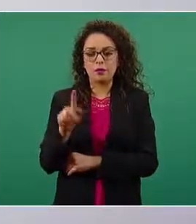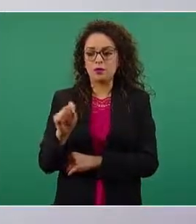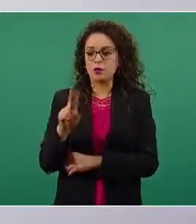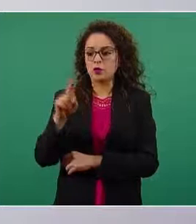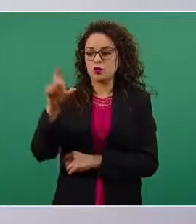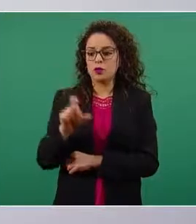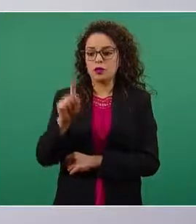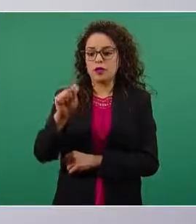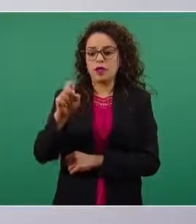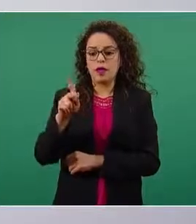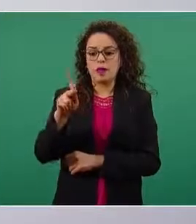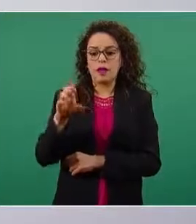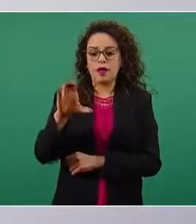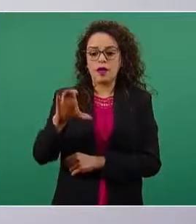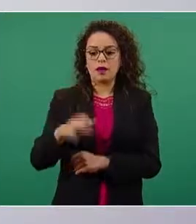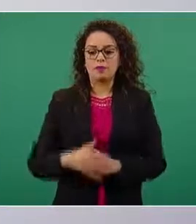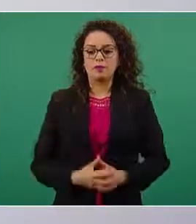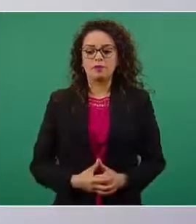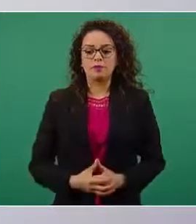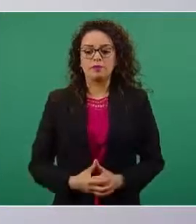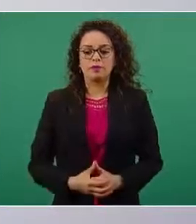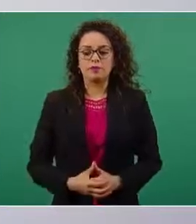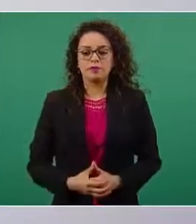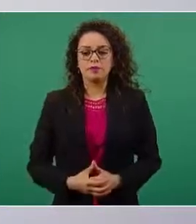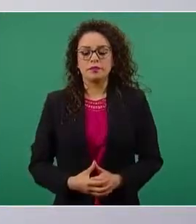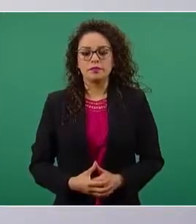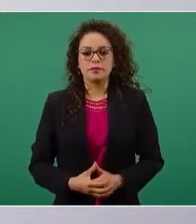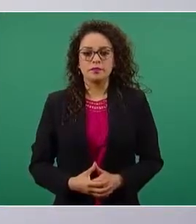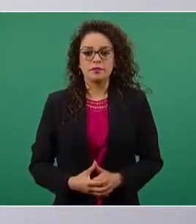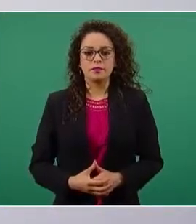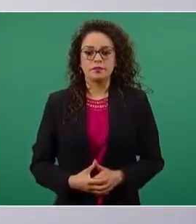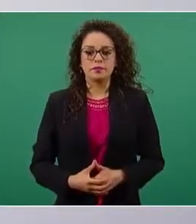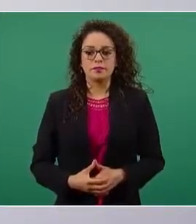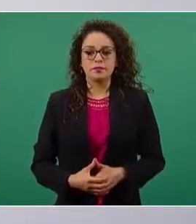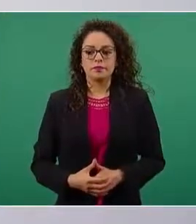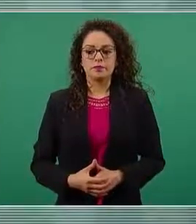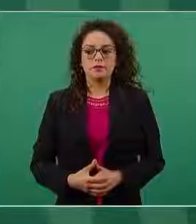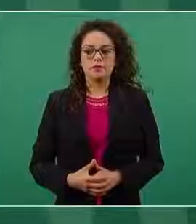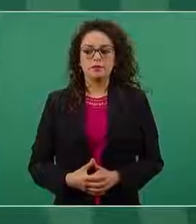Tuxtepec, casi en el nivel del mar,